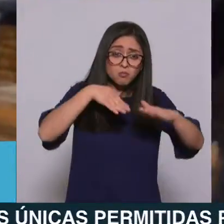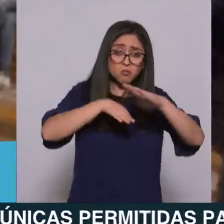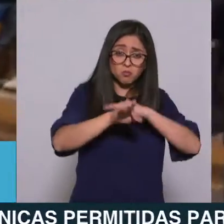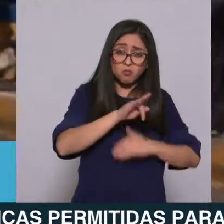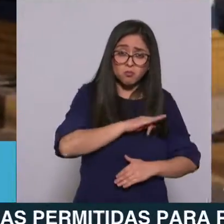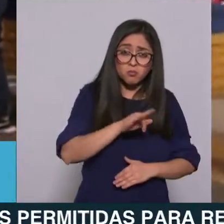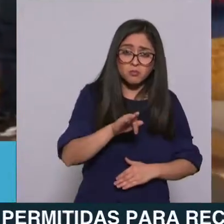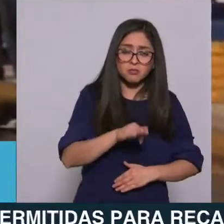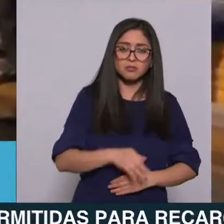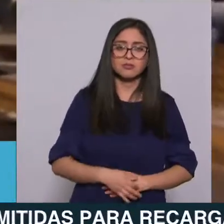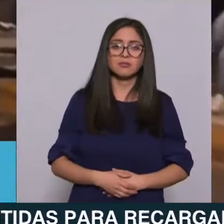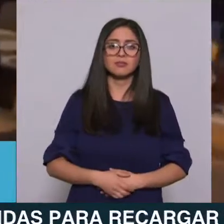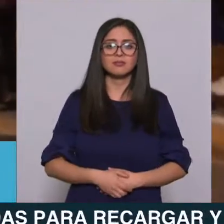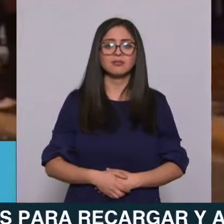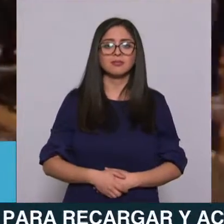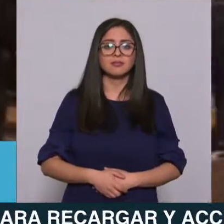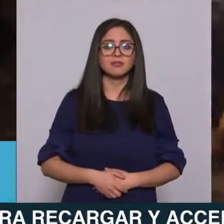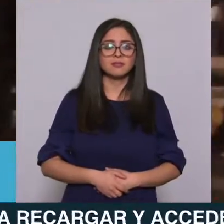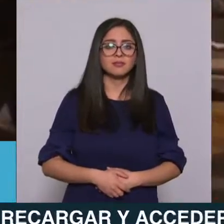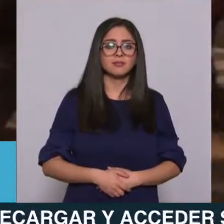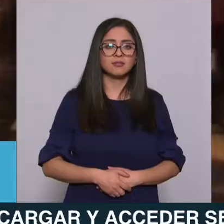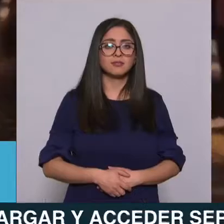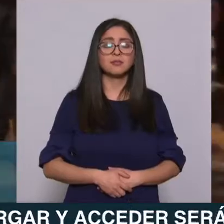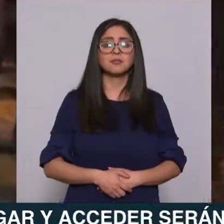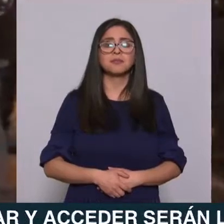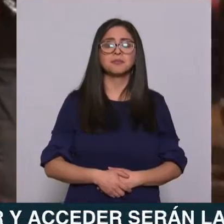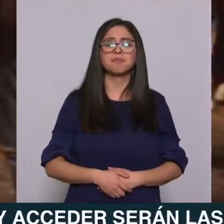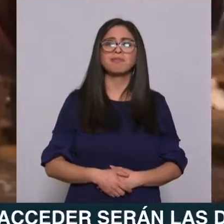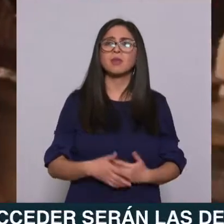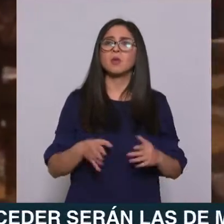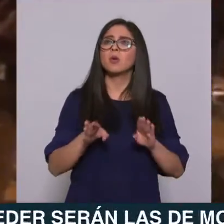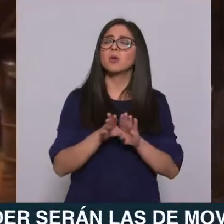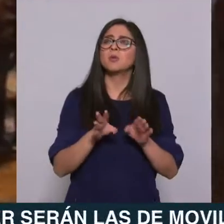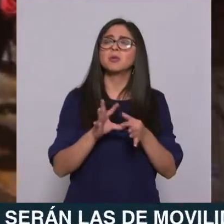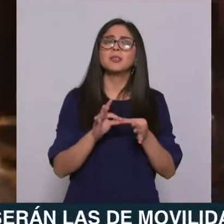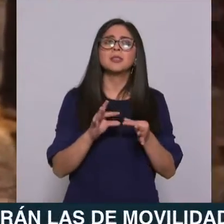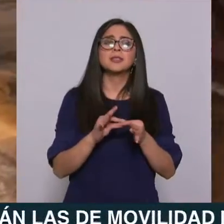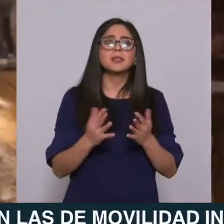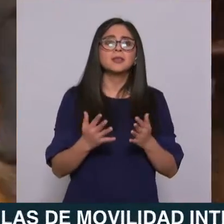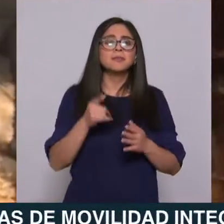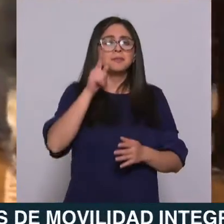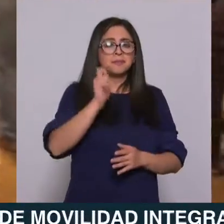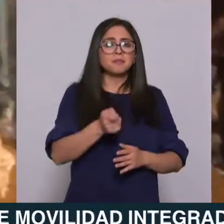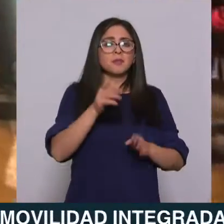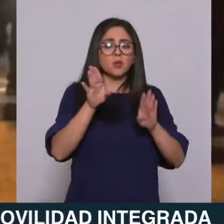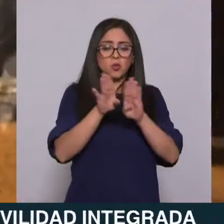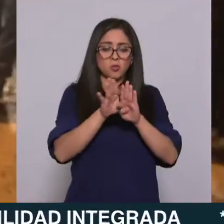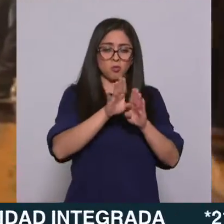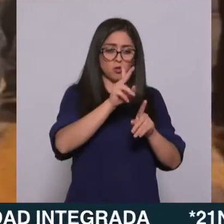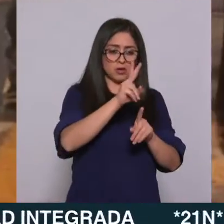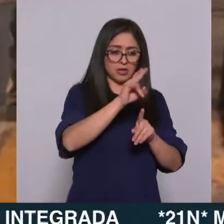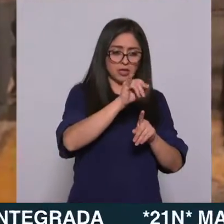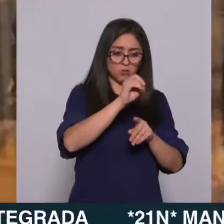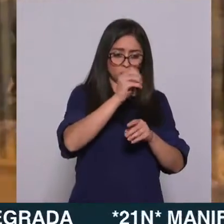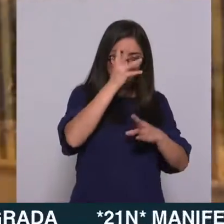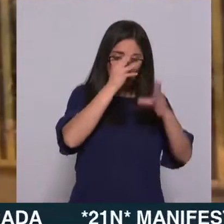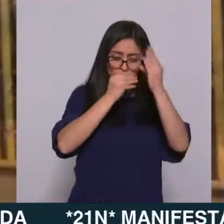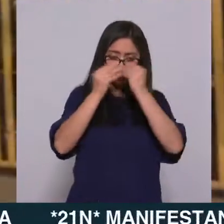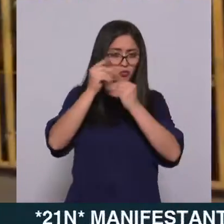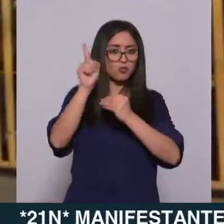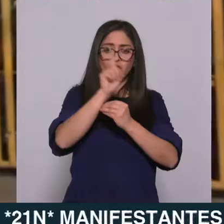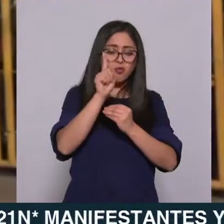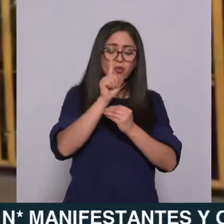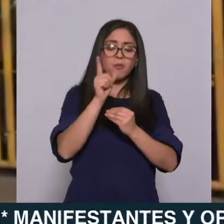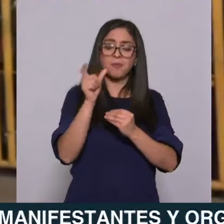sea, no es un problema de ritmo solamente, es un problema que los estudiantes van desarrollando ciertos procesos